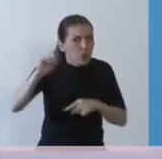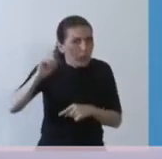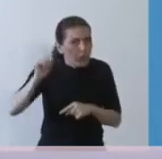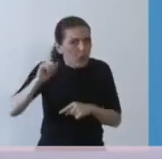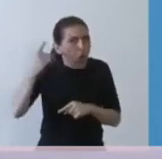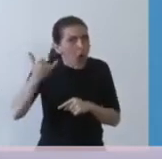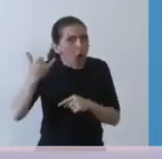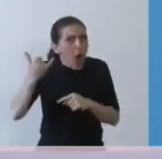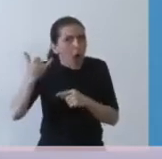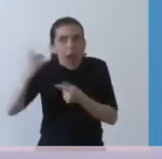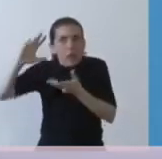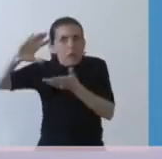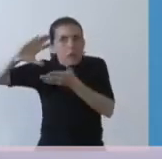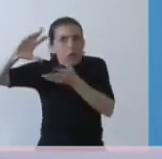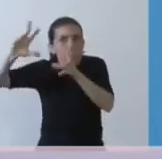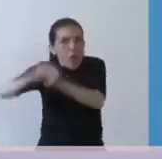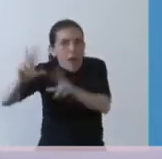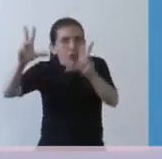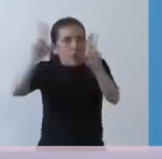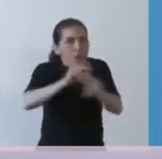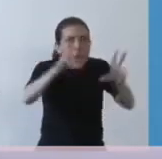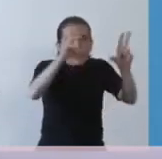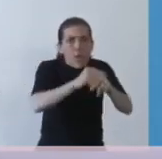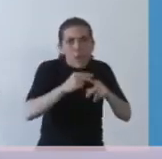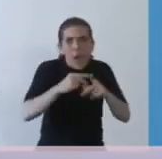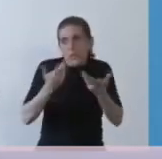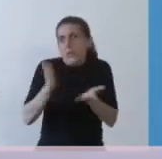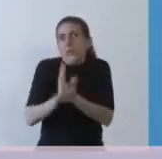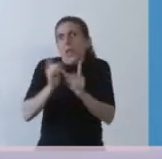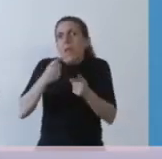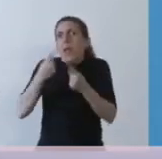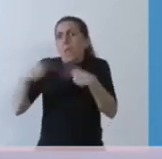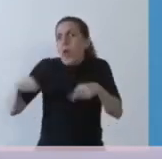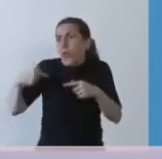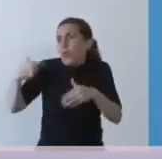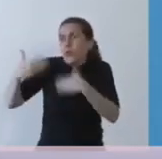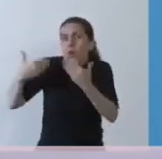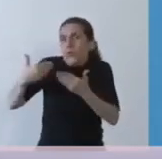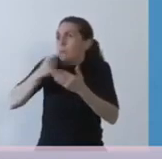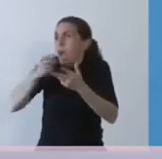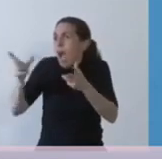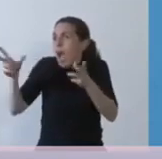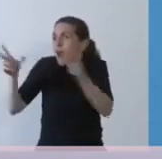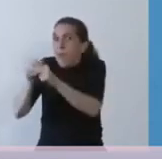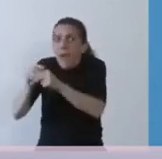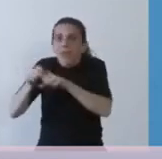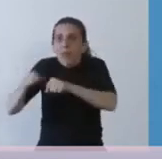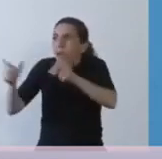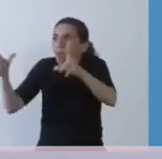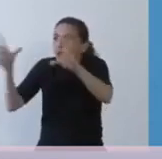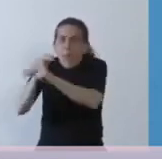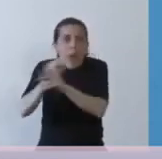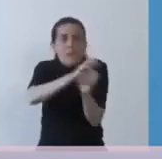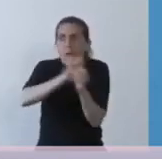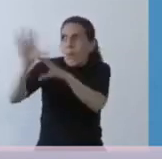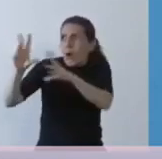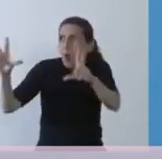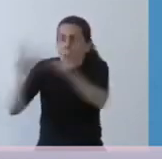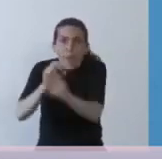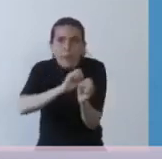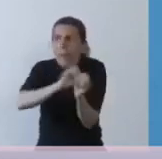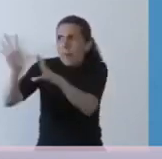faltantes particulares que luego fueron paulatinamente este siendo repuestos en en las góndolas Por qué digo esto